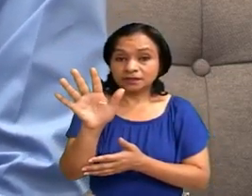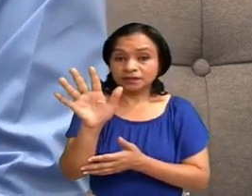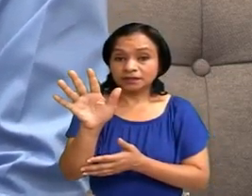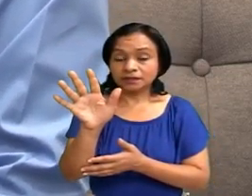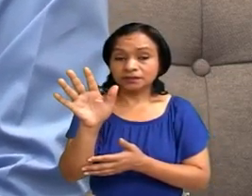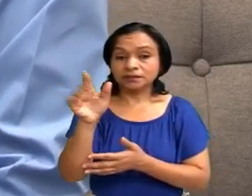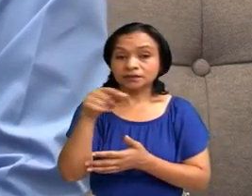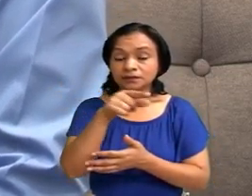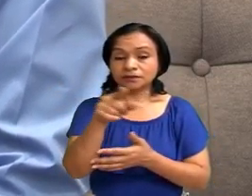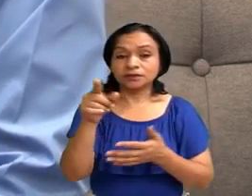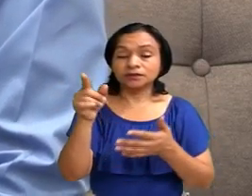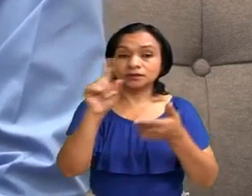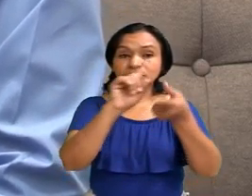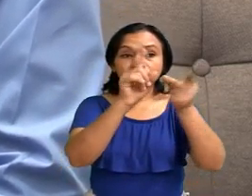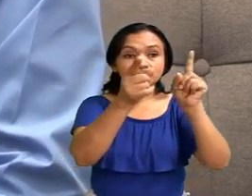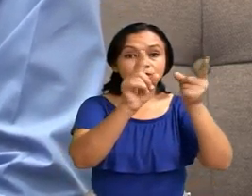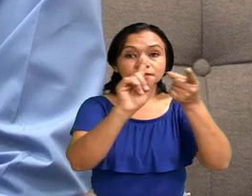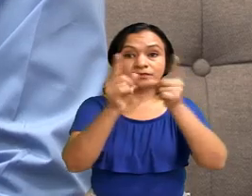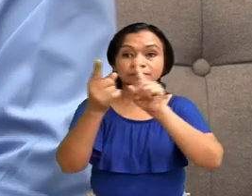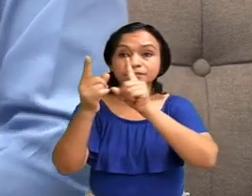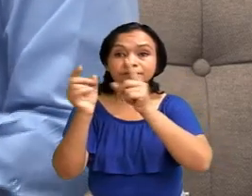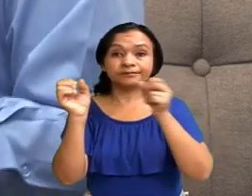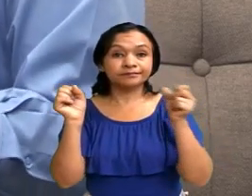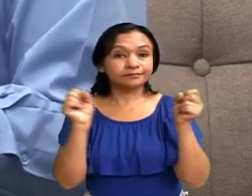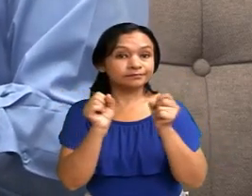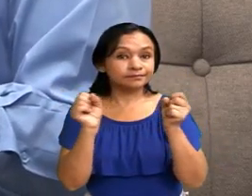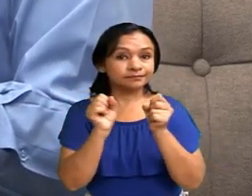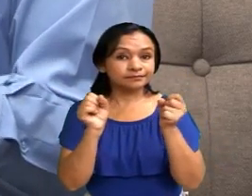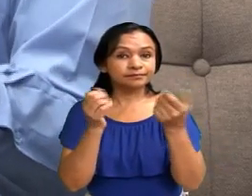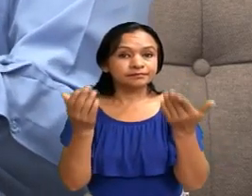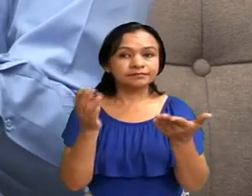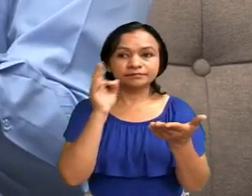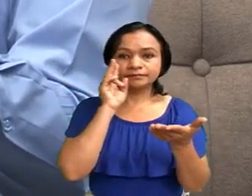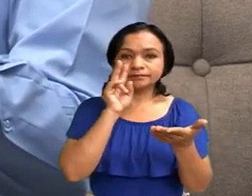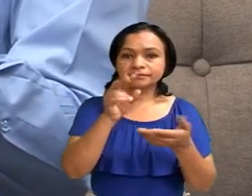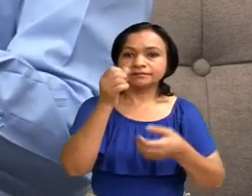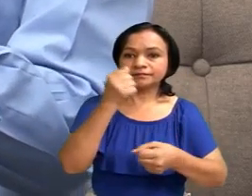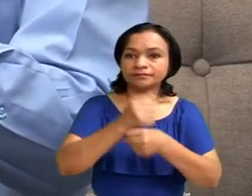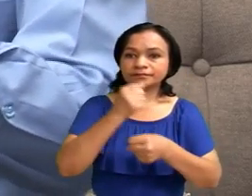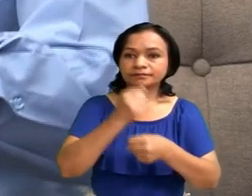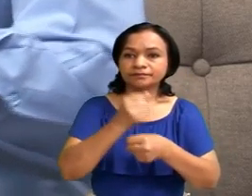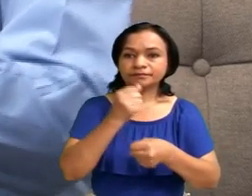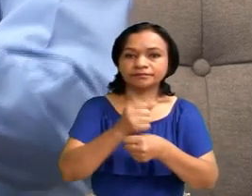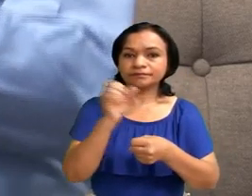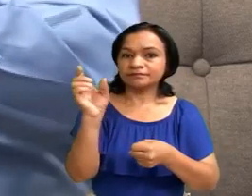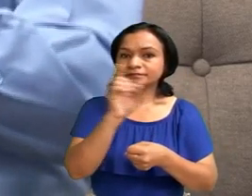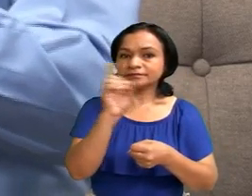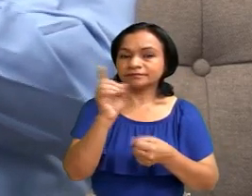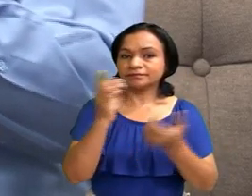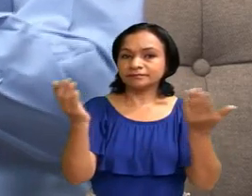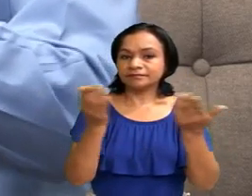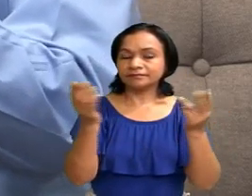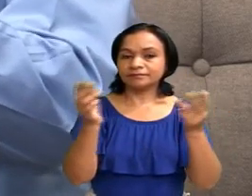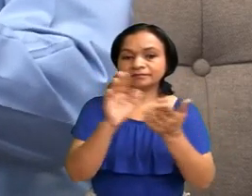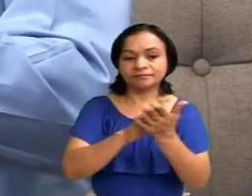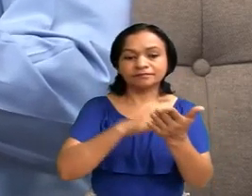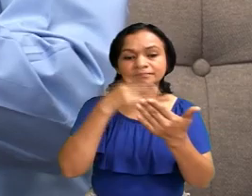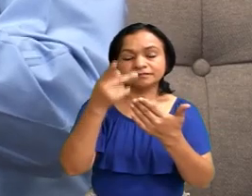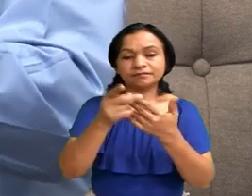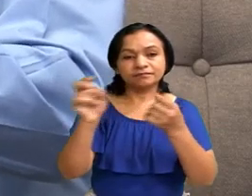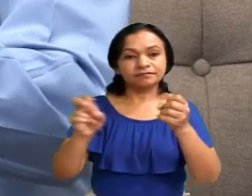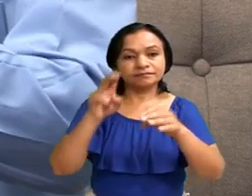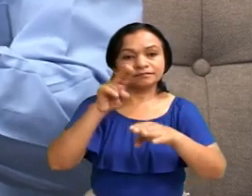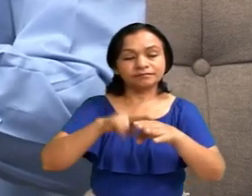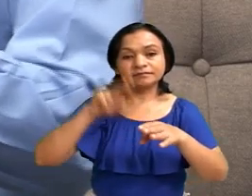de climatización los que se sustituyeron. Entonces, ahí ves el trabajo, hasta dónde, cómo es ese gran programa de nación de